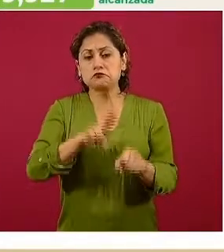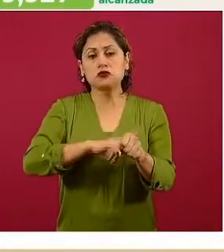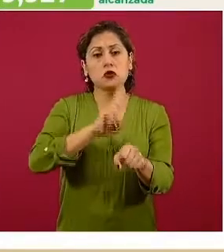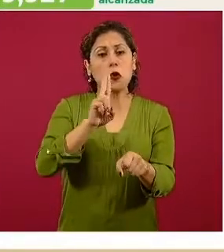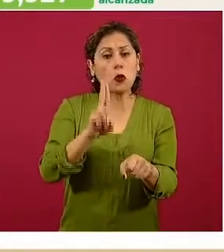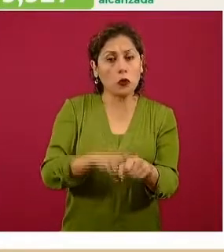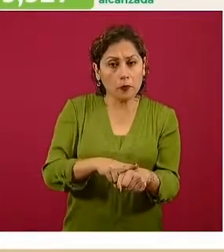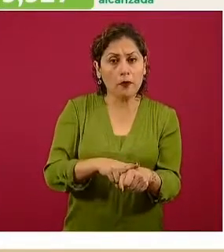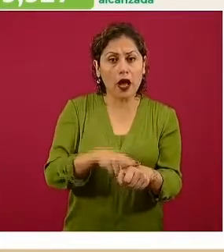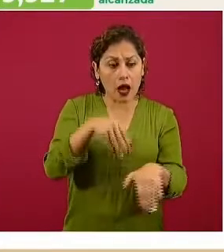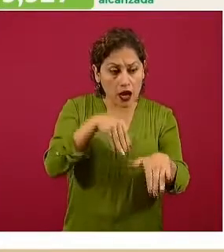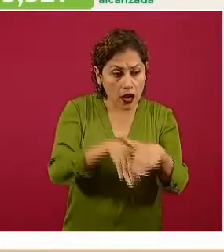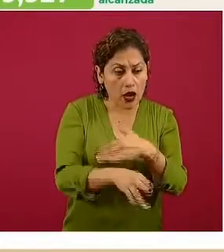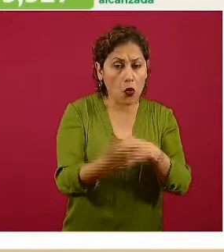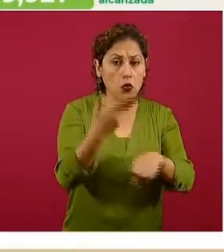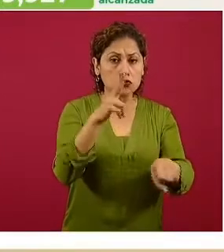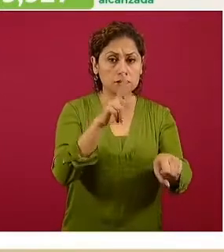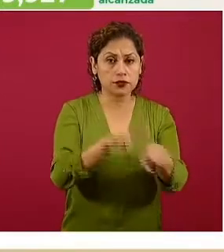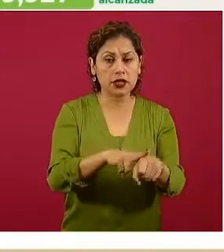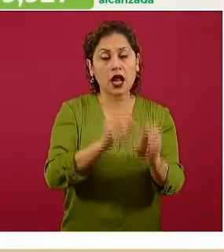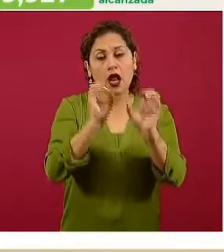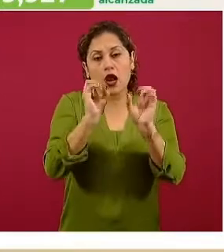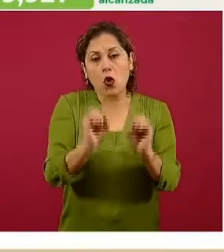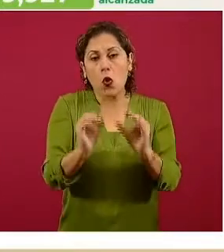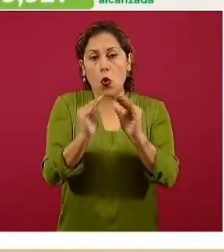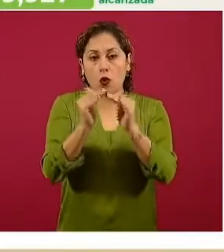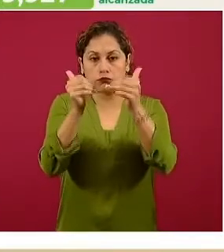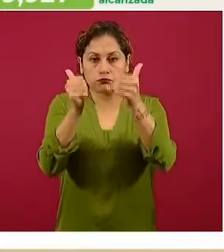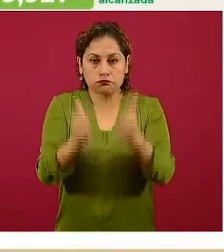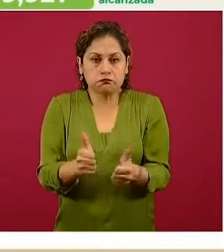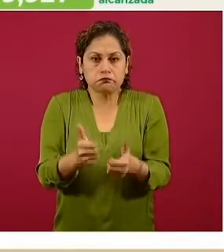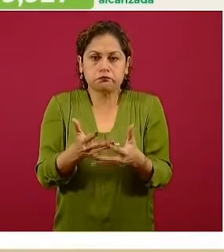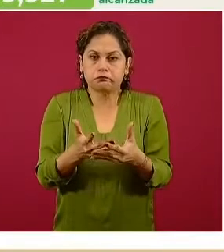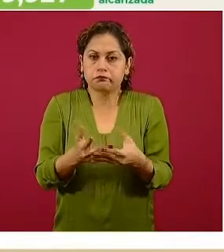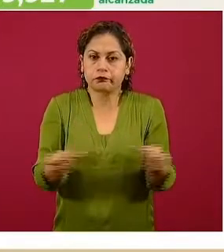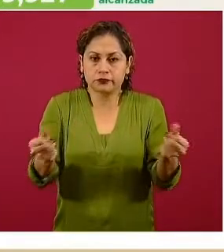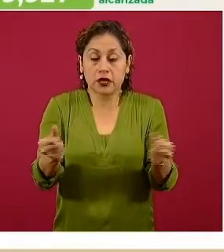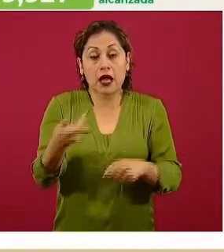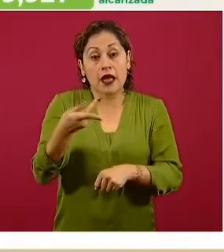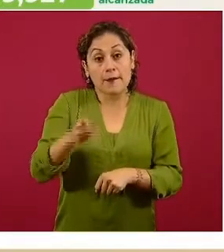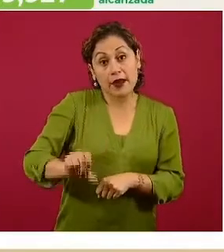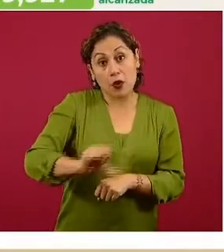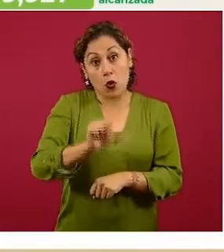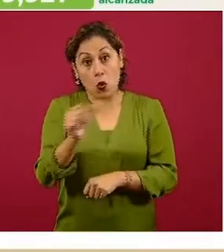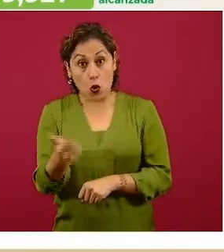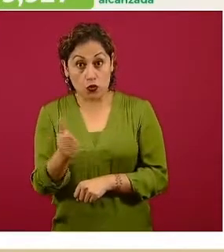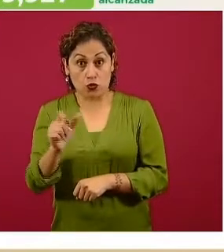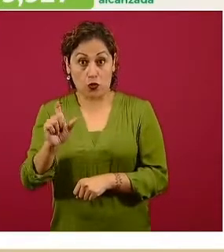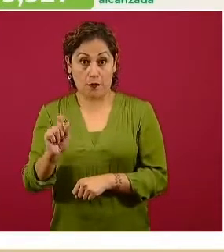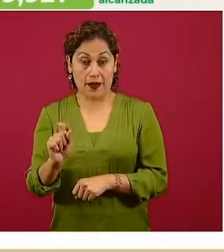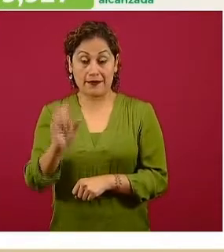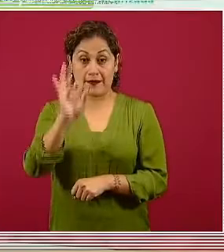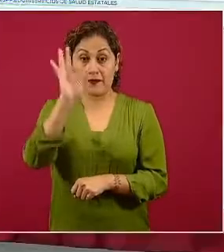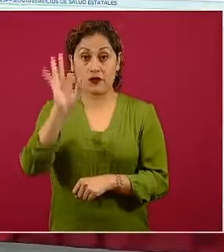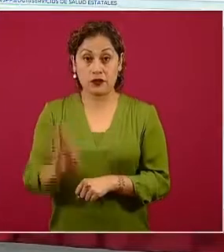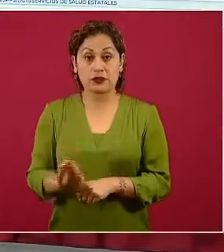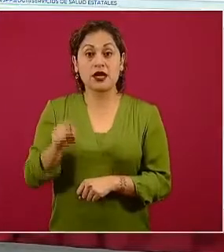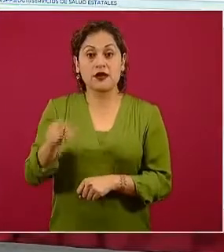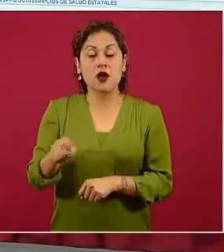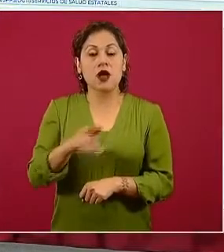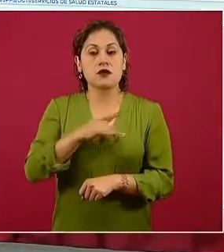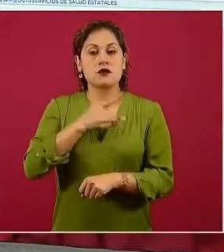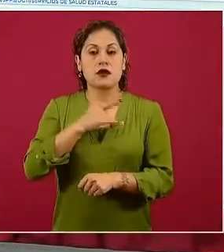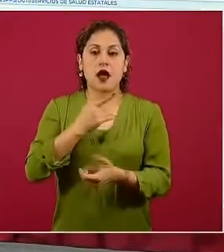seguimiento o una atención domiciliaria, pero tenemos un 20% que presenta signos y síntomas